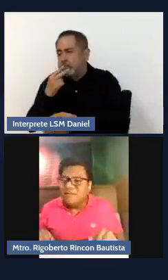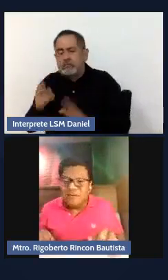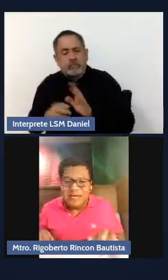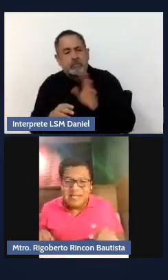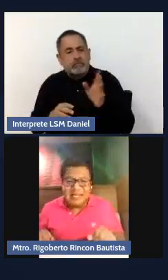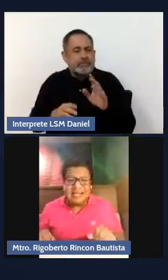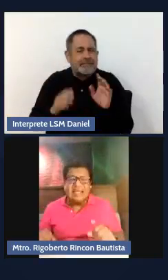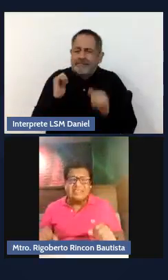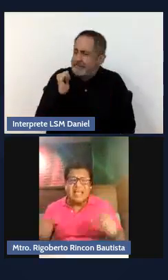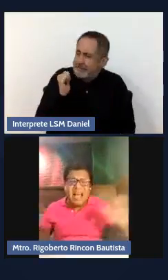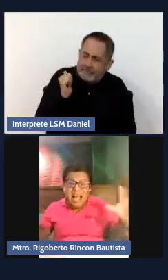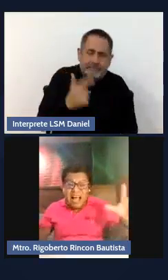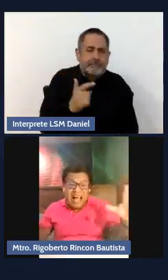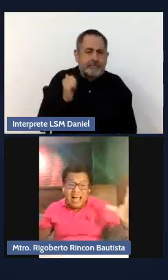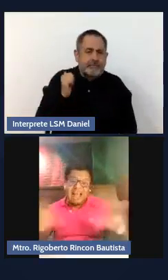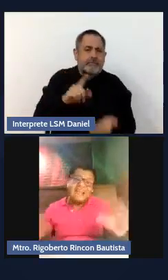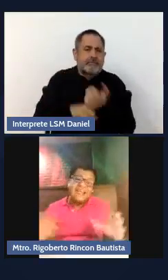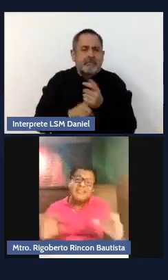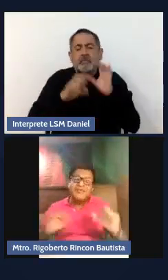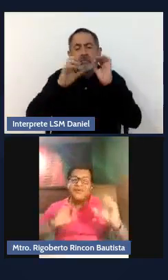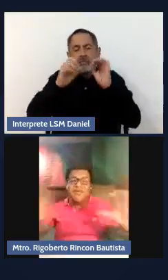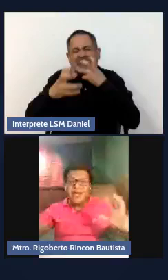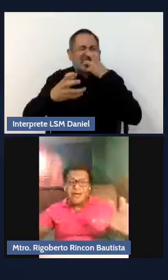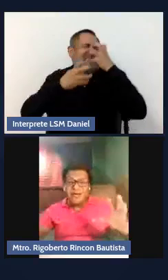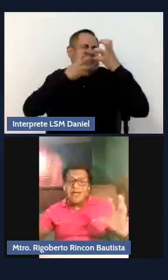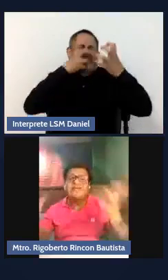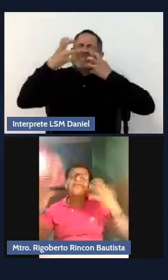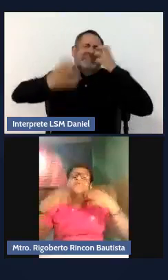terraza, grito y hago esto,